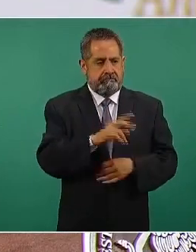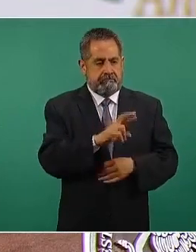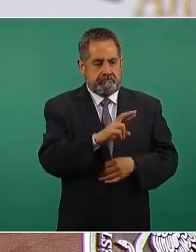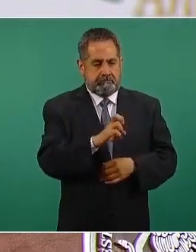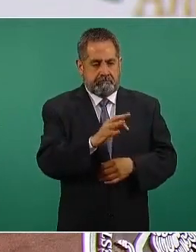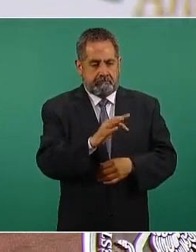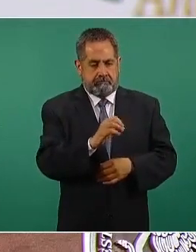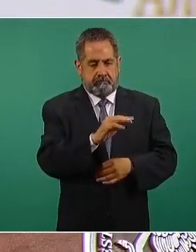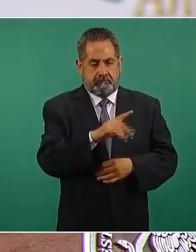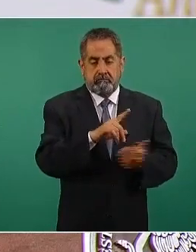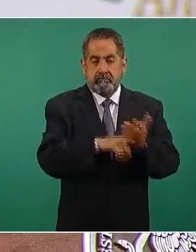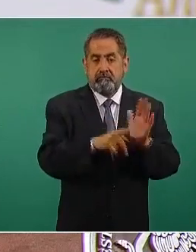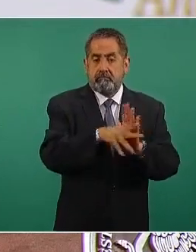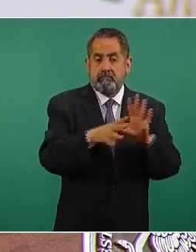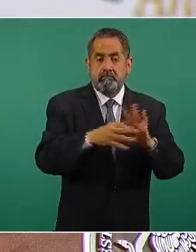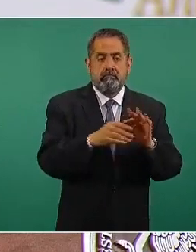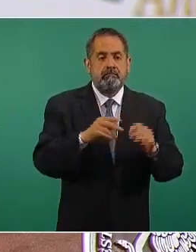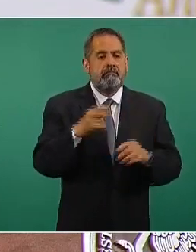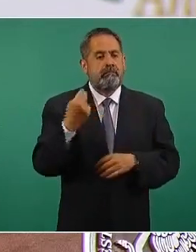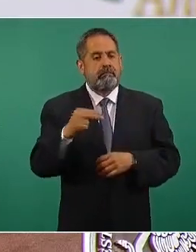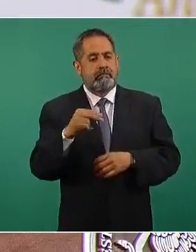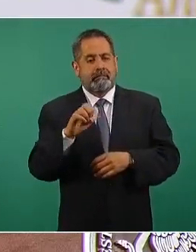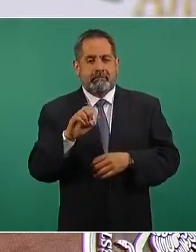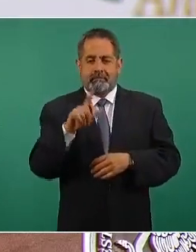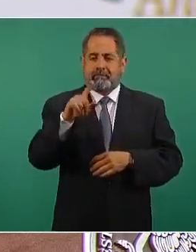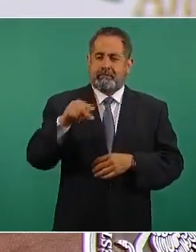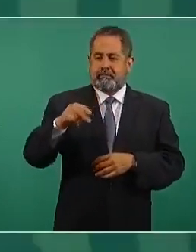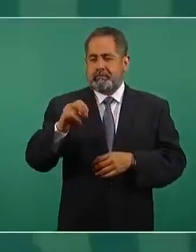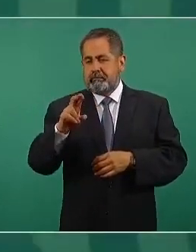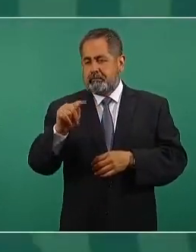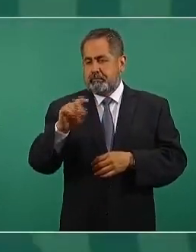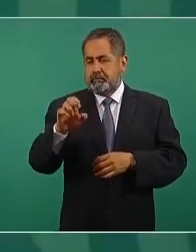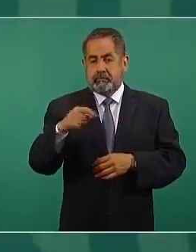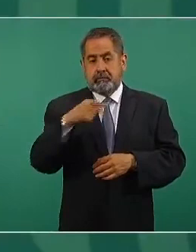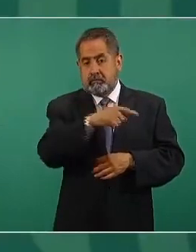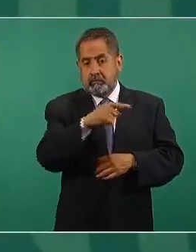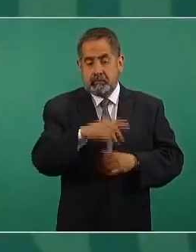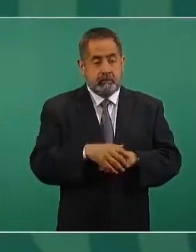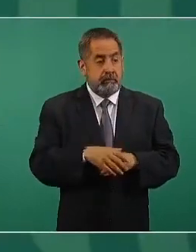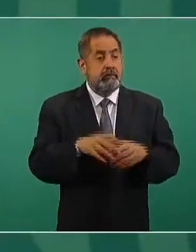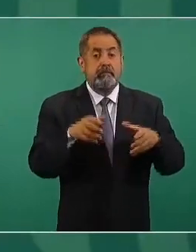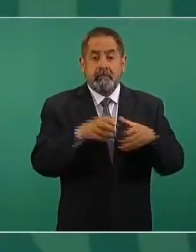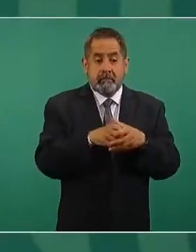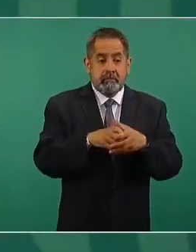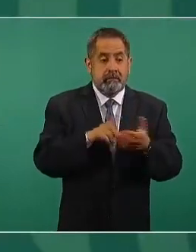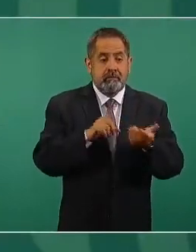muy influyente que se llama El Norte. Con ese periódico, Los Dueños del Reforma,